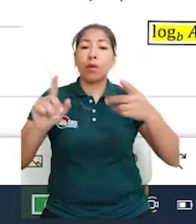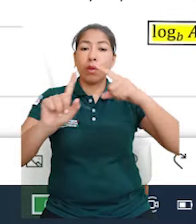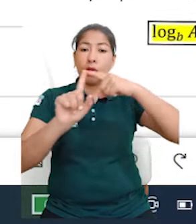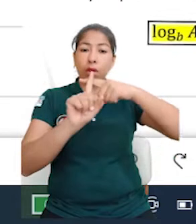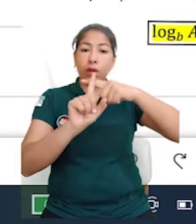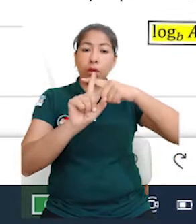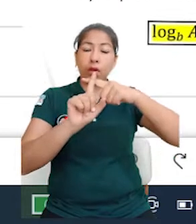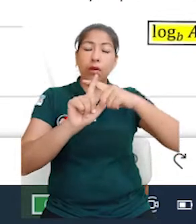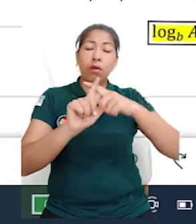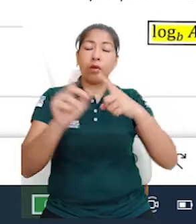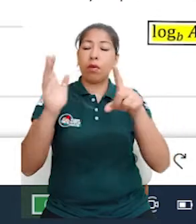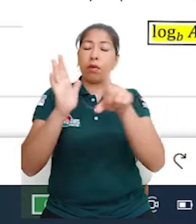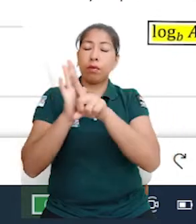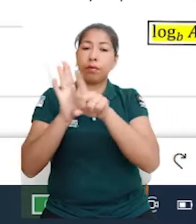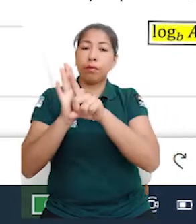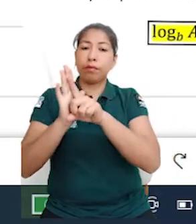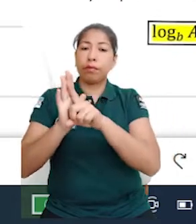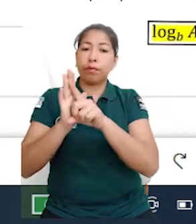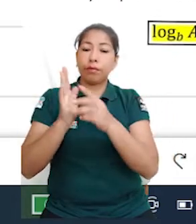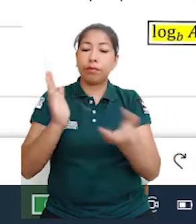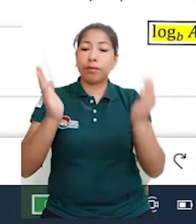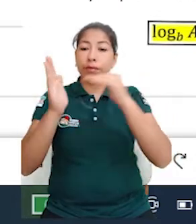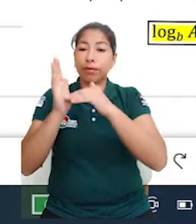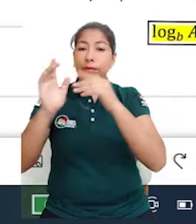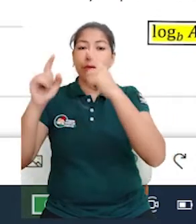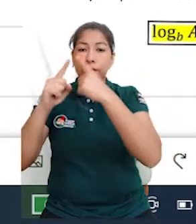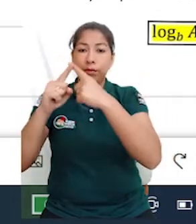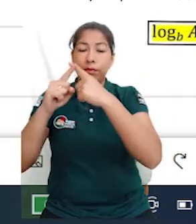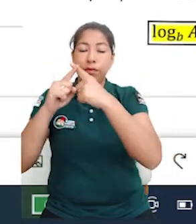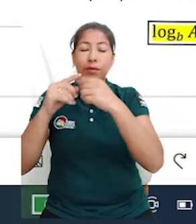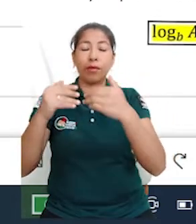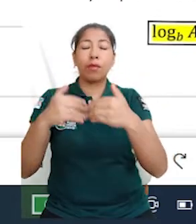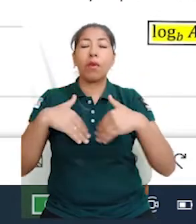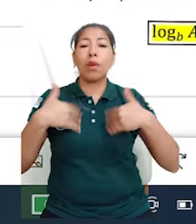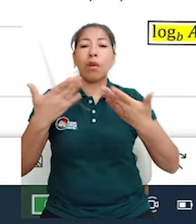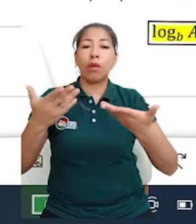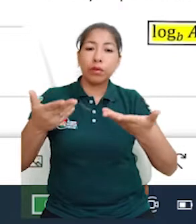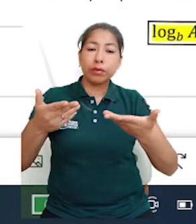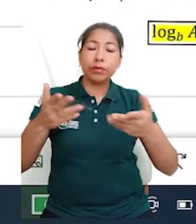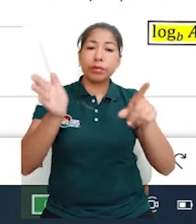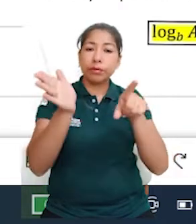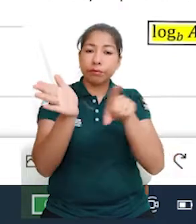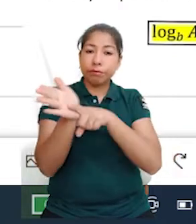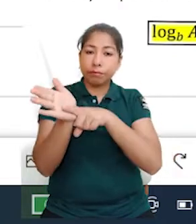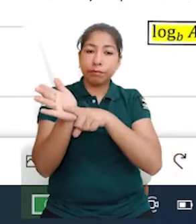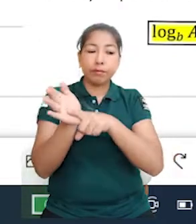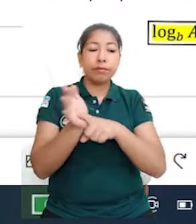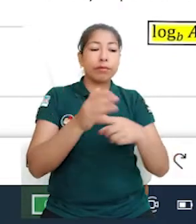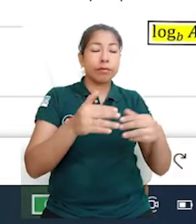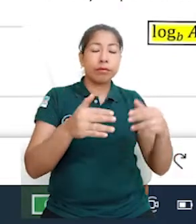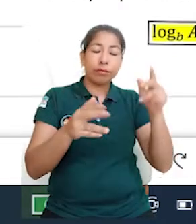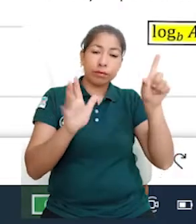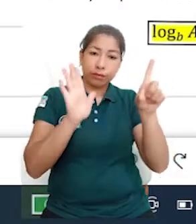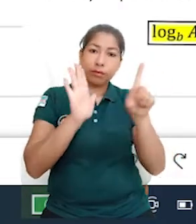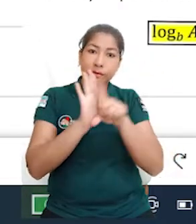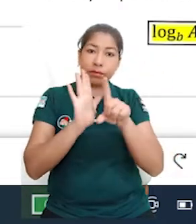producto, y cuando dos logaritmos están en una resta, provienen del logaritmo de un cociente. Lo propio, si delante